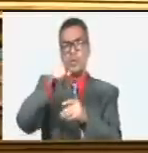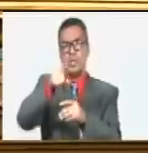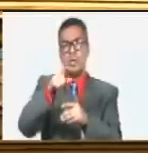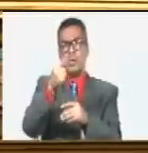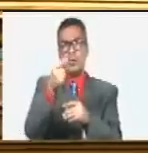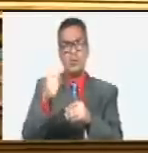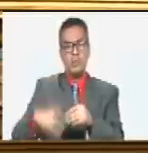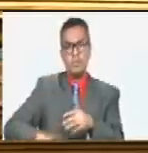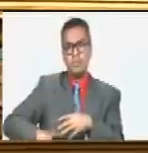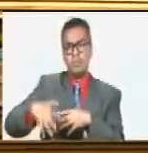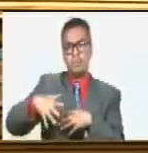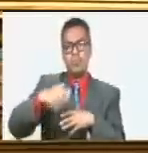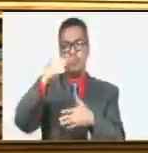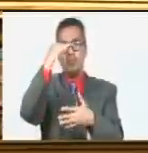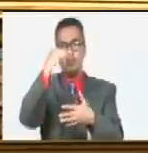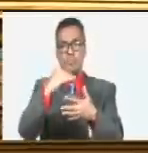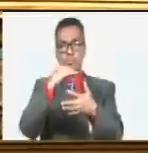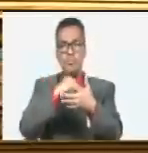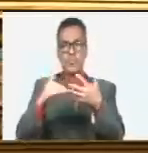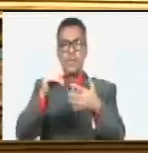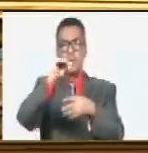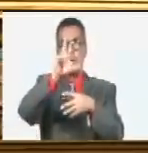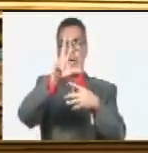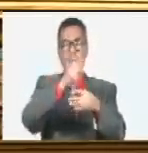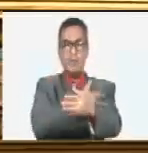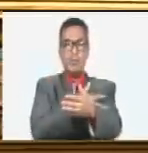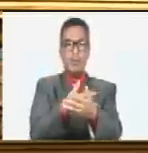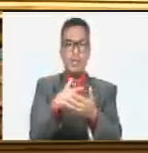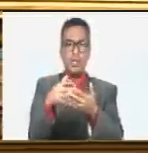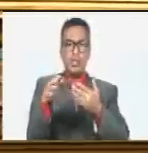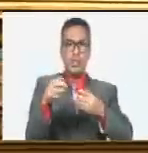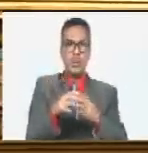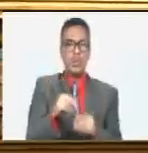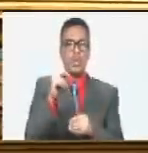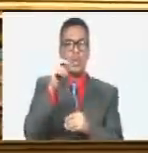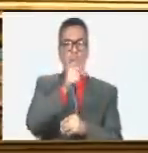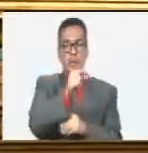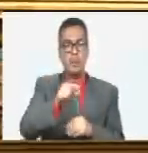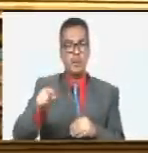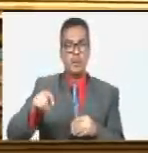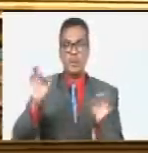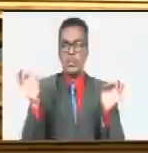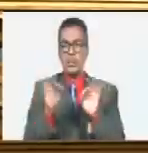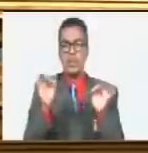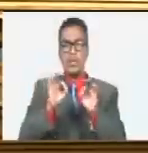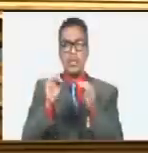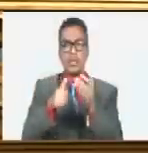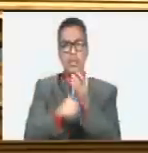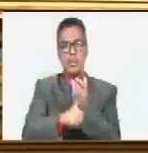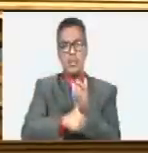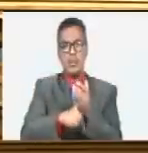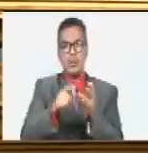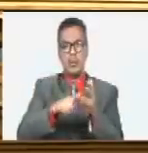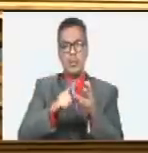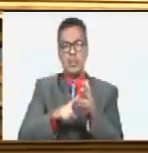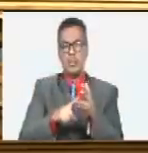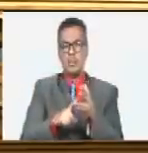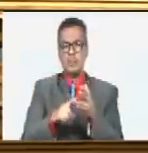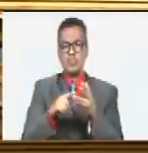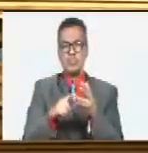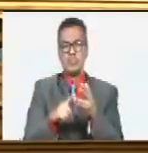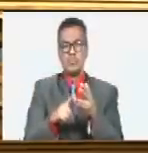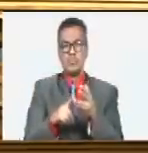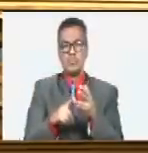media. Casi 3 millones de personas sin derecho a la identidad, sin derecho